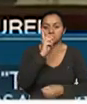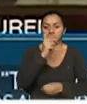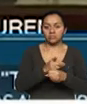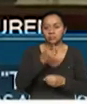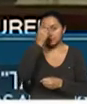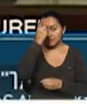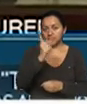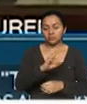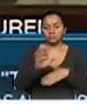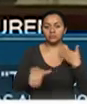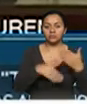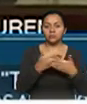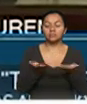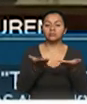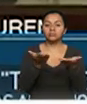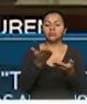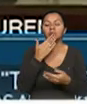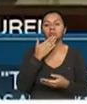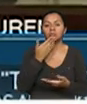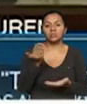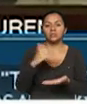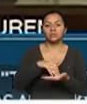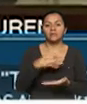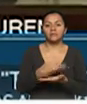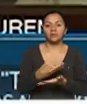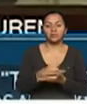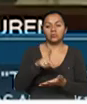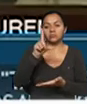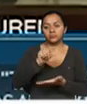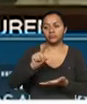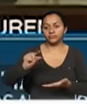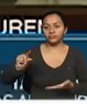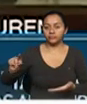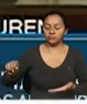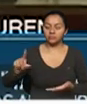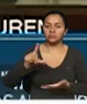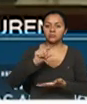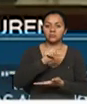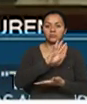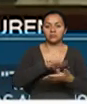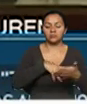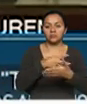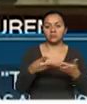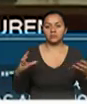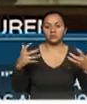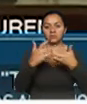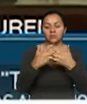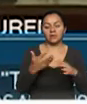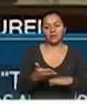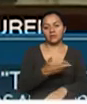las empresas para que refacturen con las tarifas del cuadro tarifario anterior